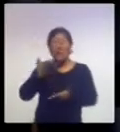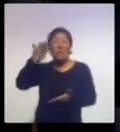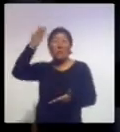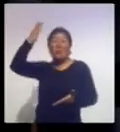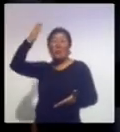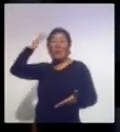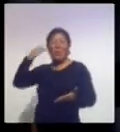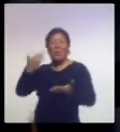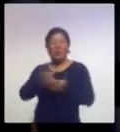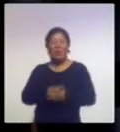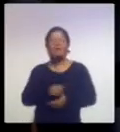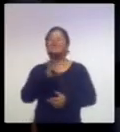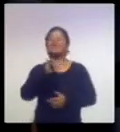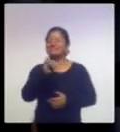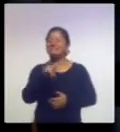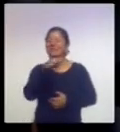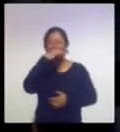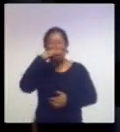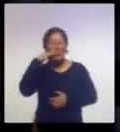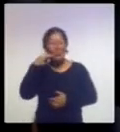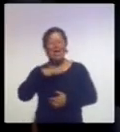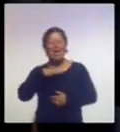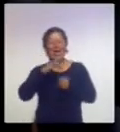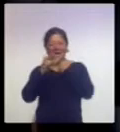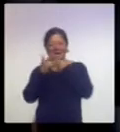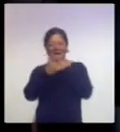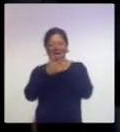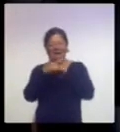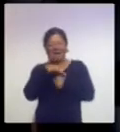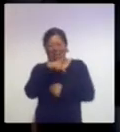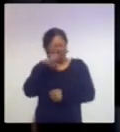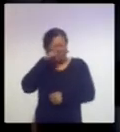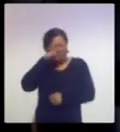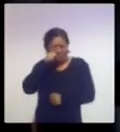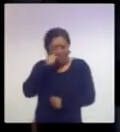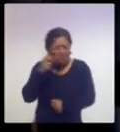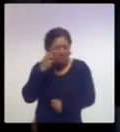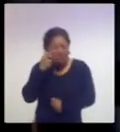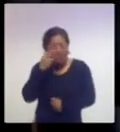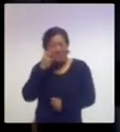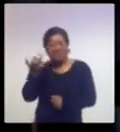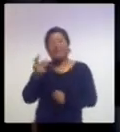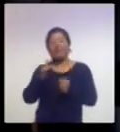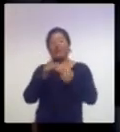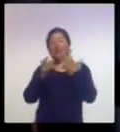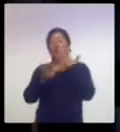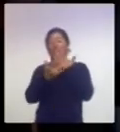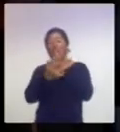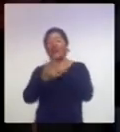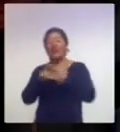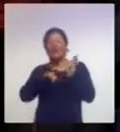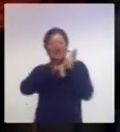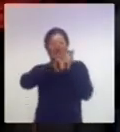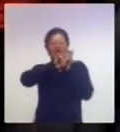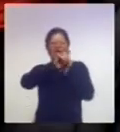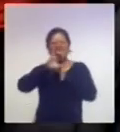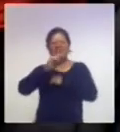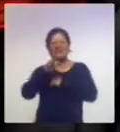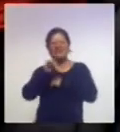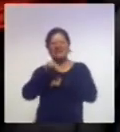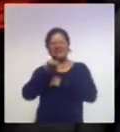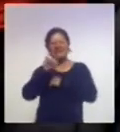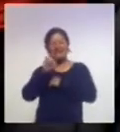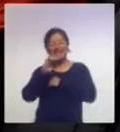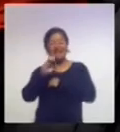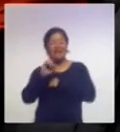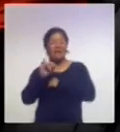hacemos con el choconostle, que es la tuna agria del nopal, los gusanitos de maguey son los chinocuiles y el huevito de maguey, que